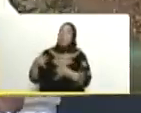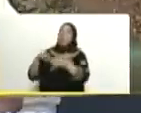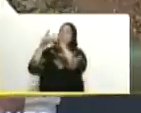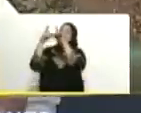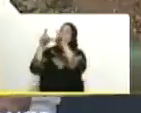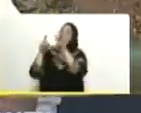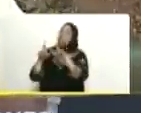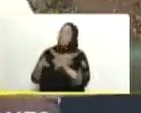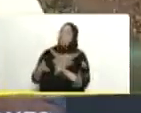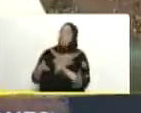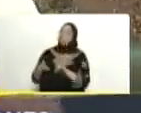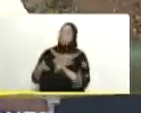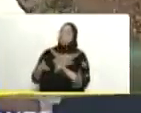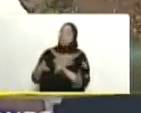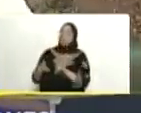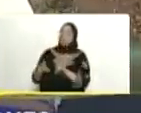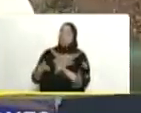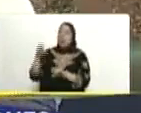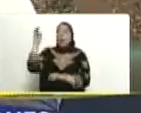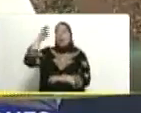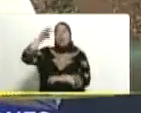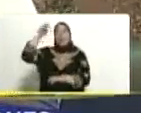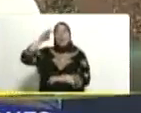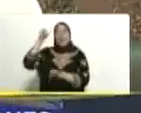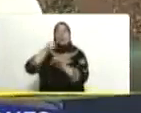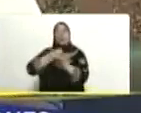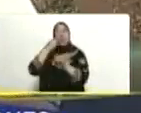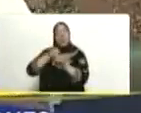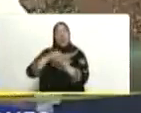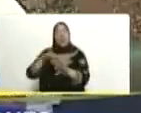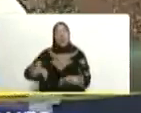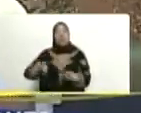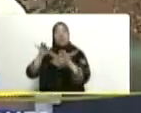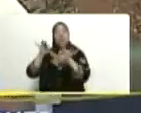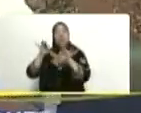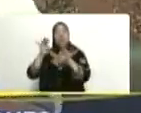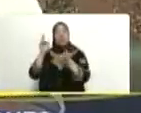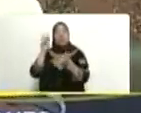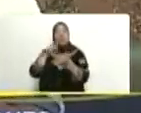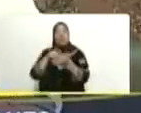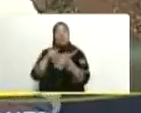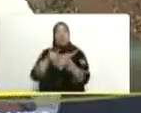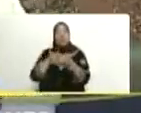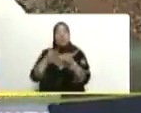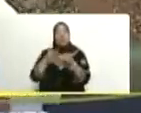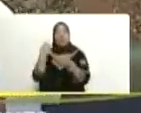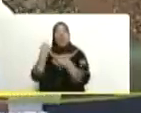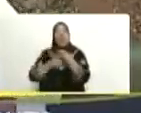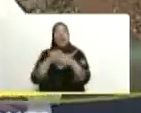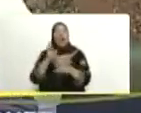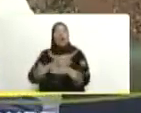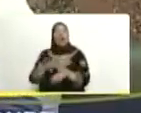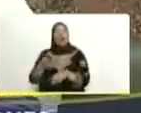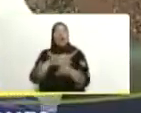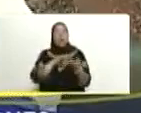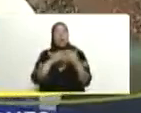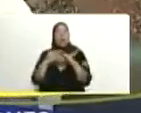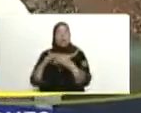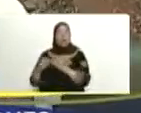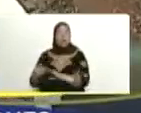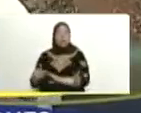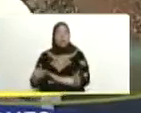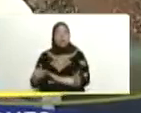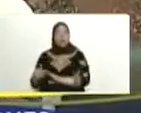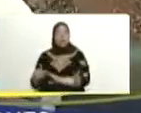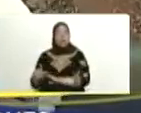acá como maestro de obra de esa, yo dije, sí la compro porque es mi comunidad. Claro. Si